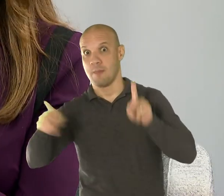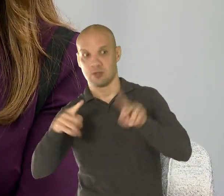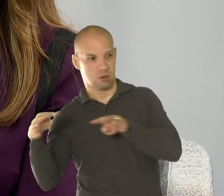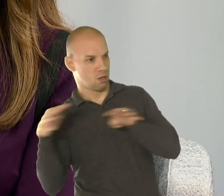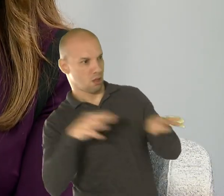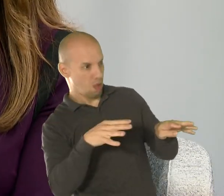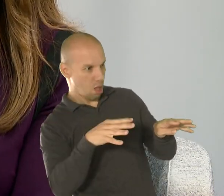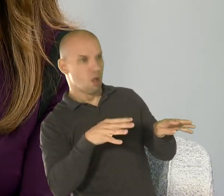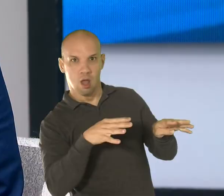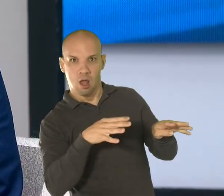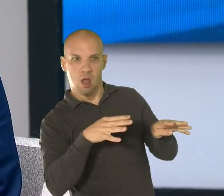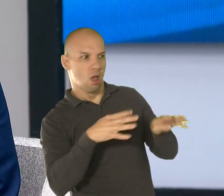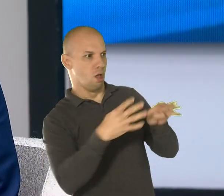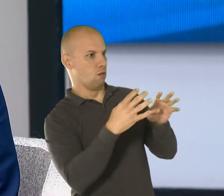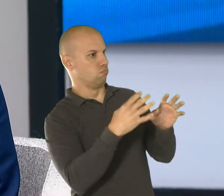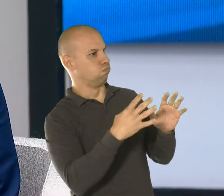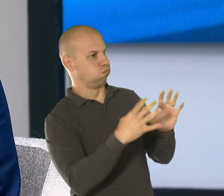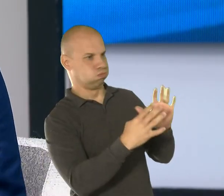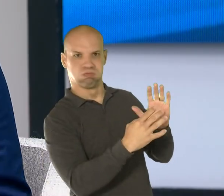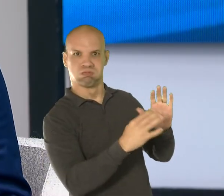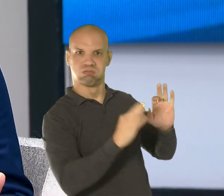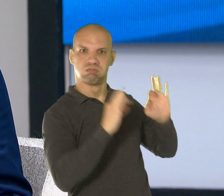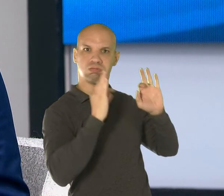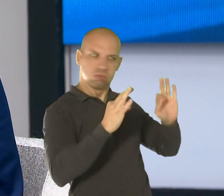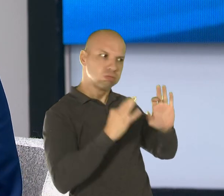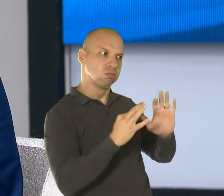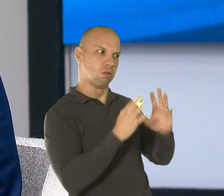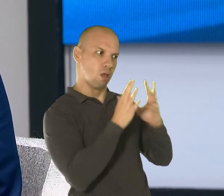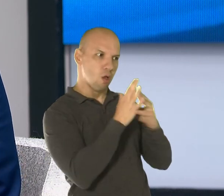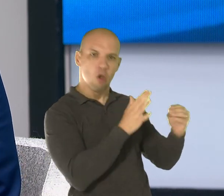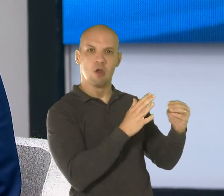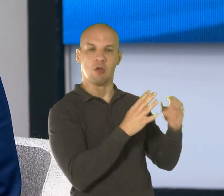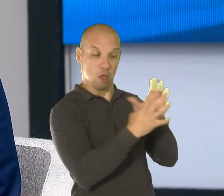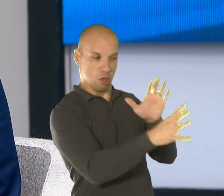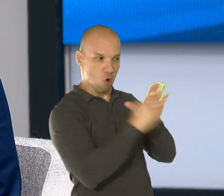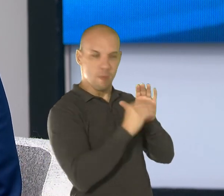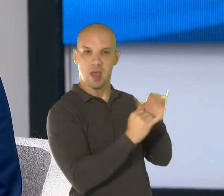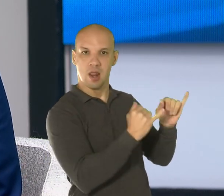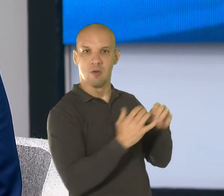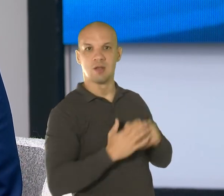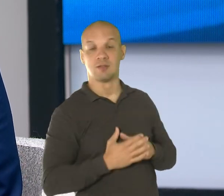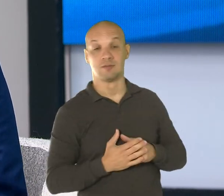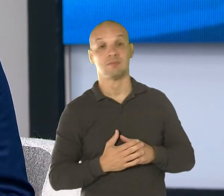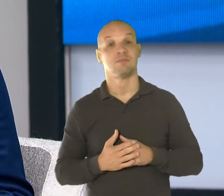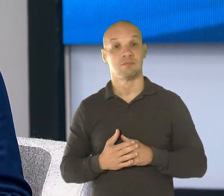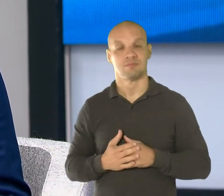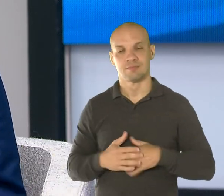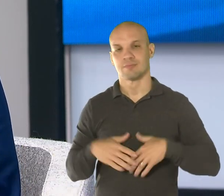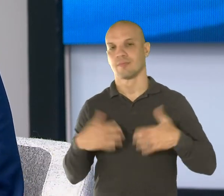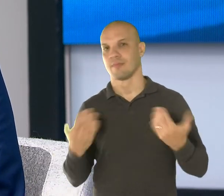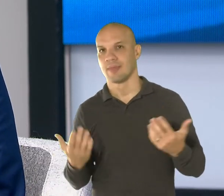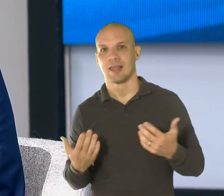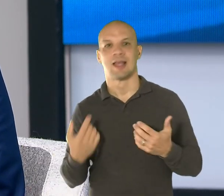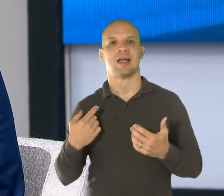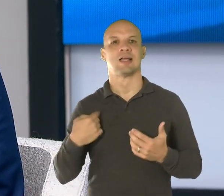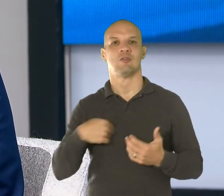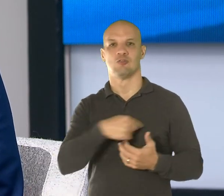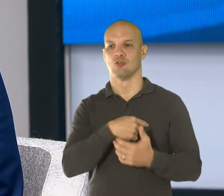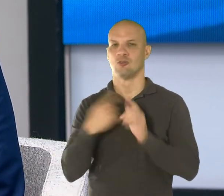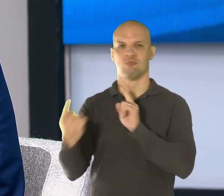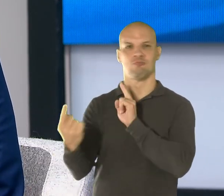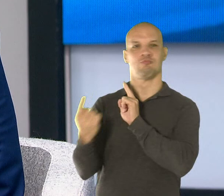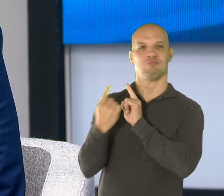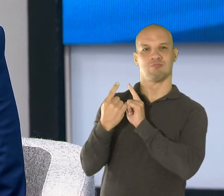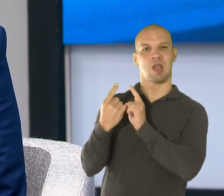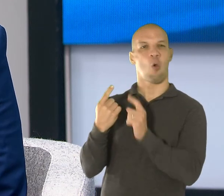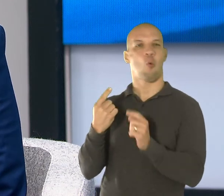una de ellas. Sin duda. Para nosotros fue una sorpresa cuando recibimos el acercamiento de Supercuidadores. Esto es una empresa